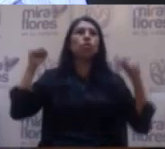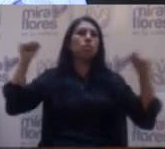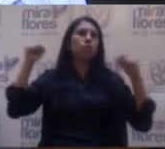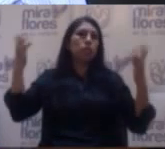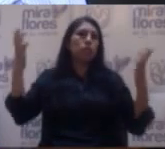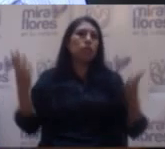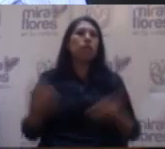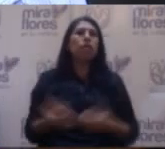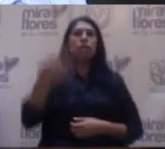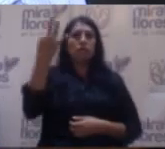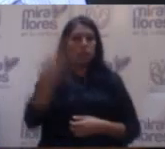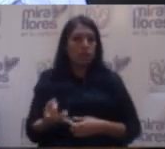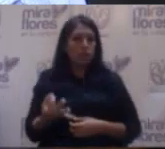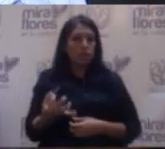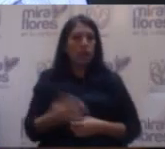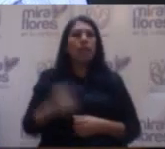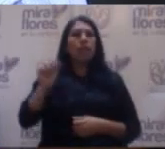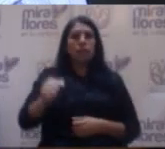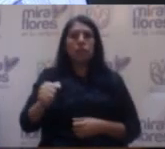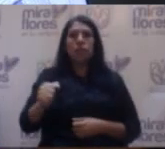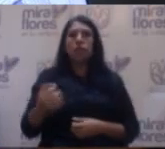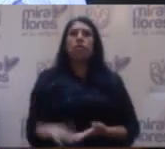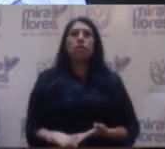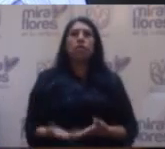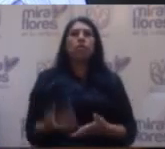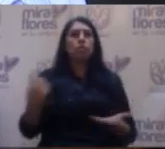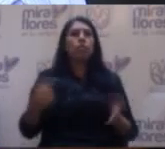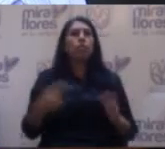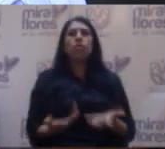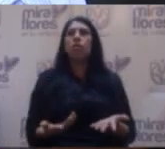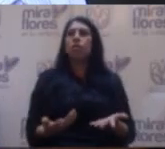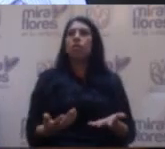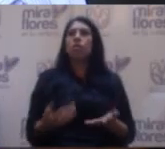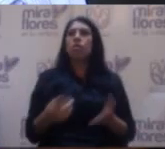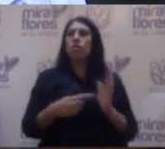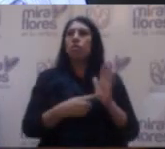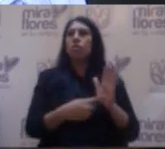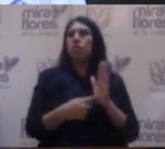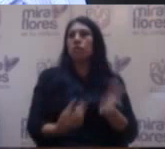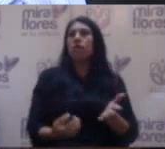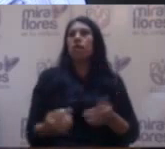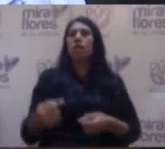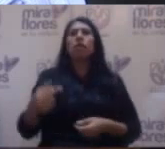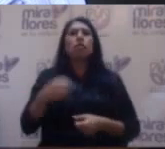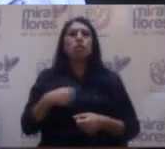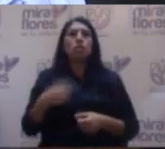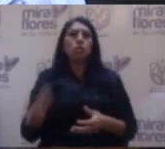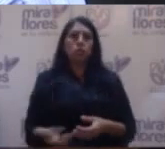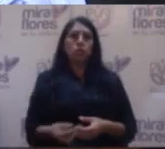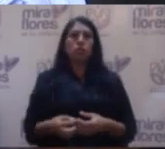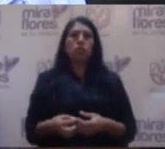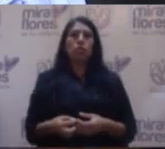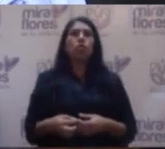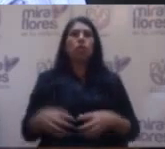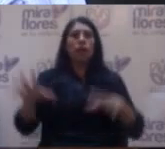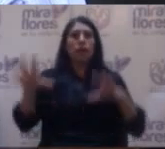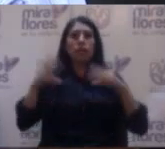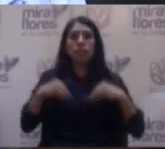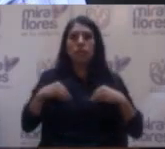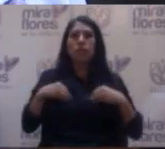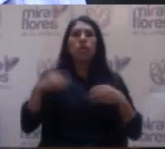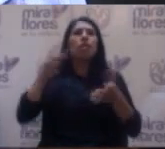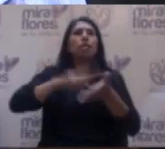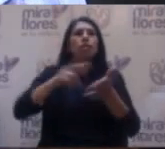que en realidad sí se hace notar. Si voy a la unanimidad, quiere decir que estoy